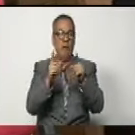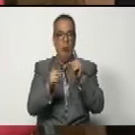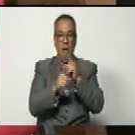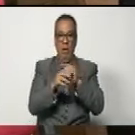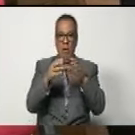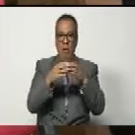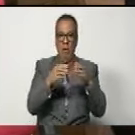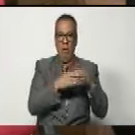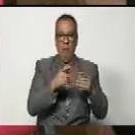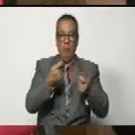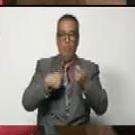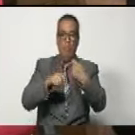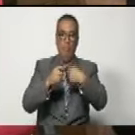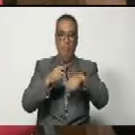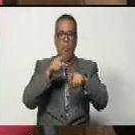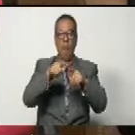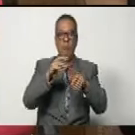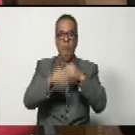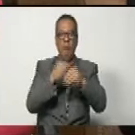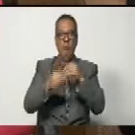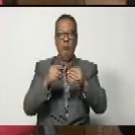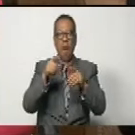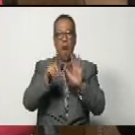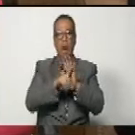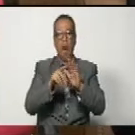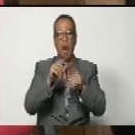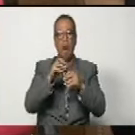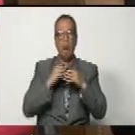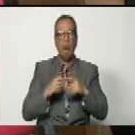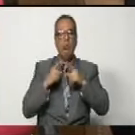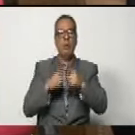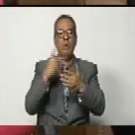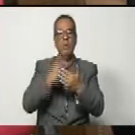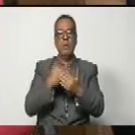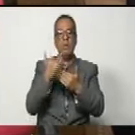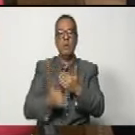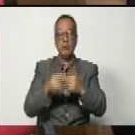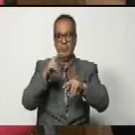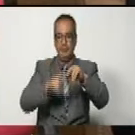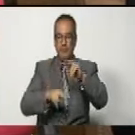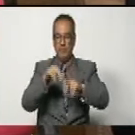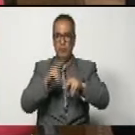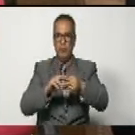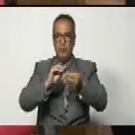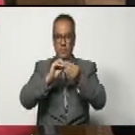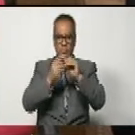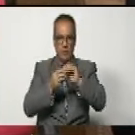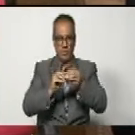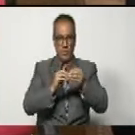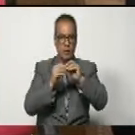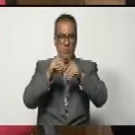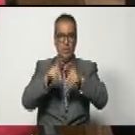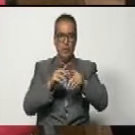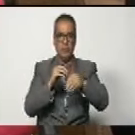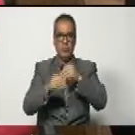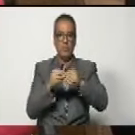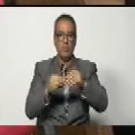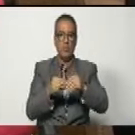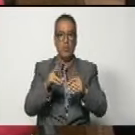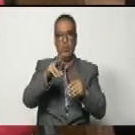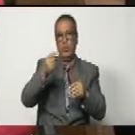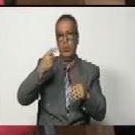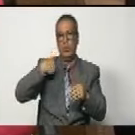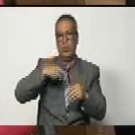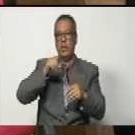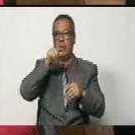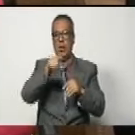y administrativas a que hubiere lugar según el caso. Los proyectos de construcción, remodelación o habilidad que no cumplan